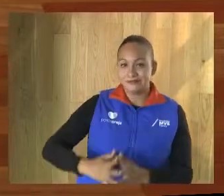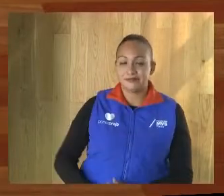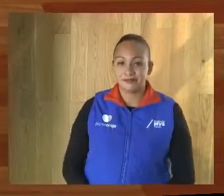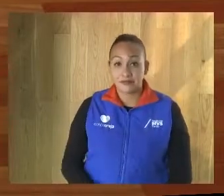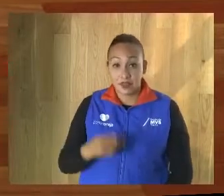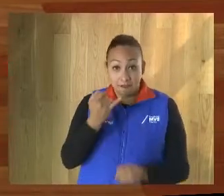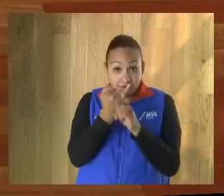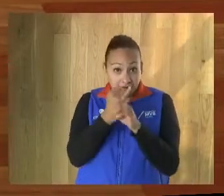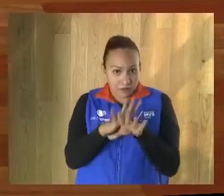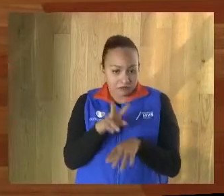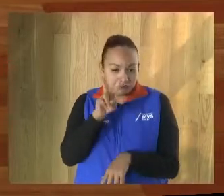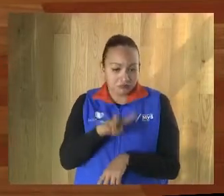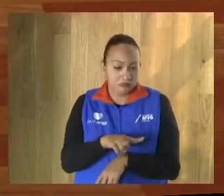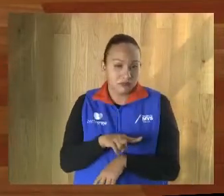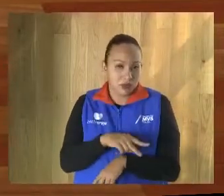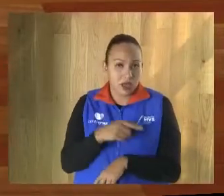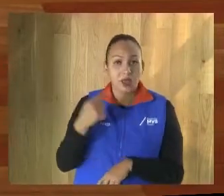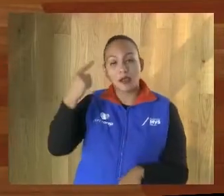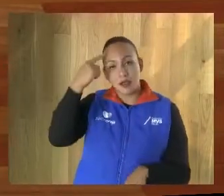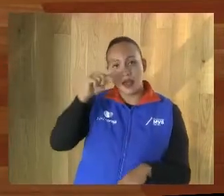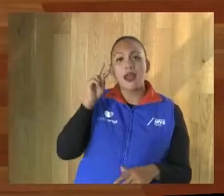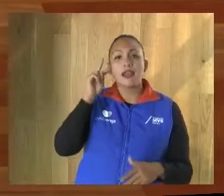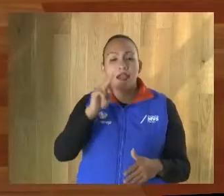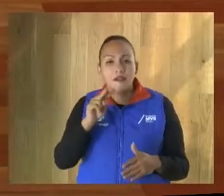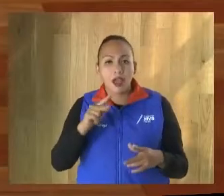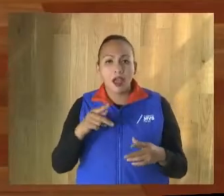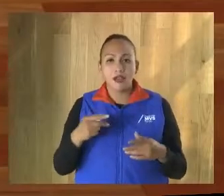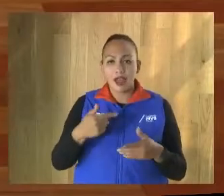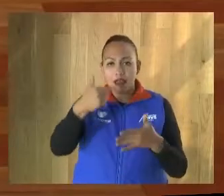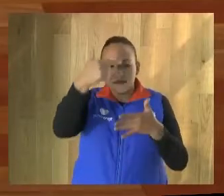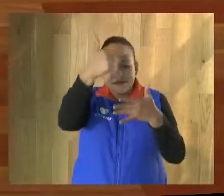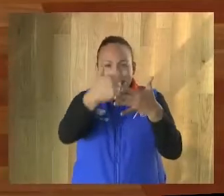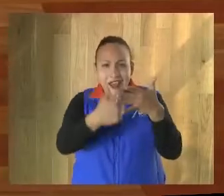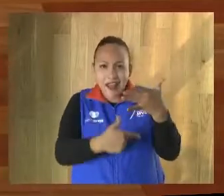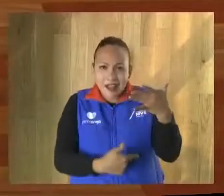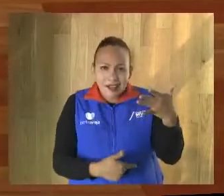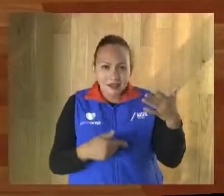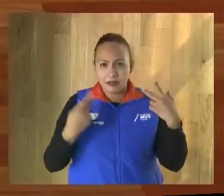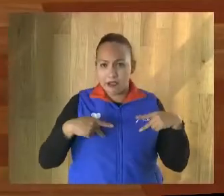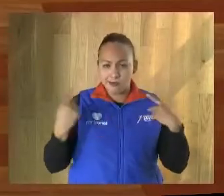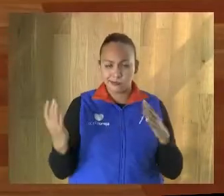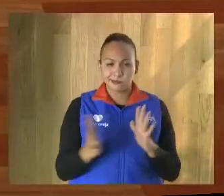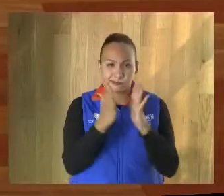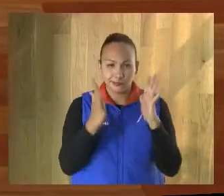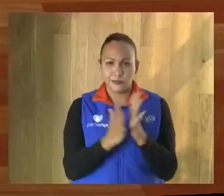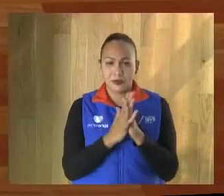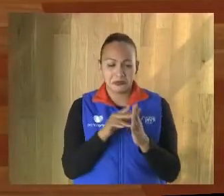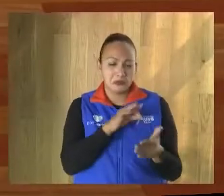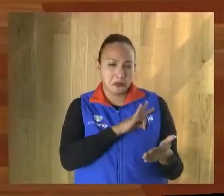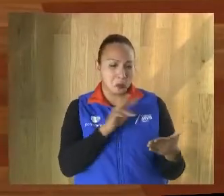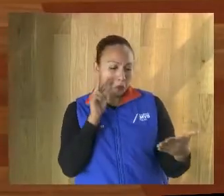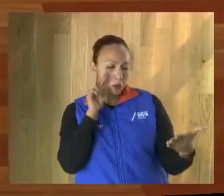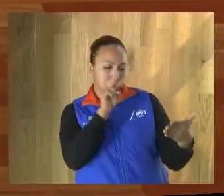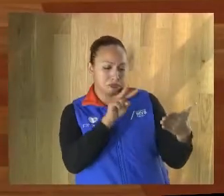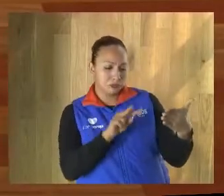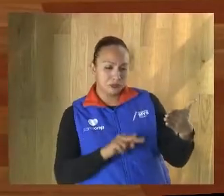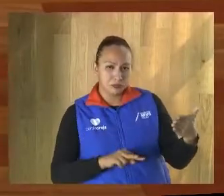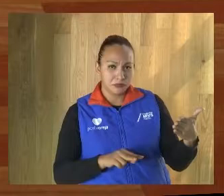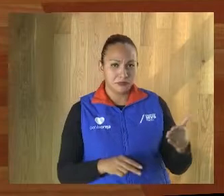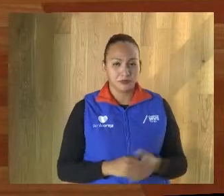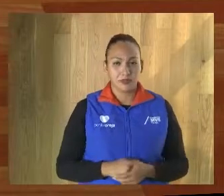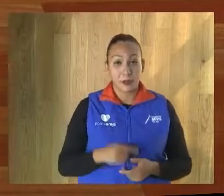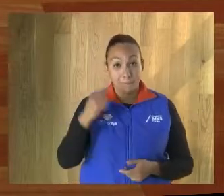para recordar que ahí están semblanzas, hay un directorio, etcétera, de todos los ponentes. Entonces ahí está todos los medios para que